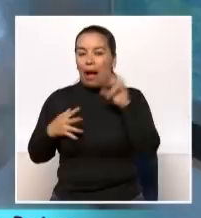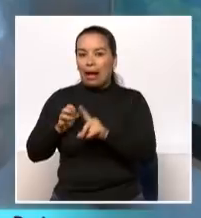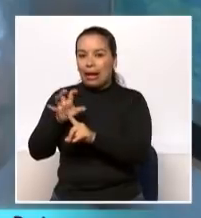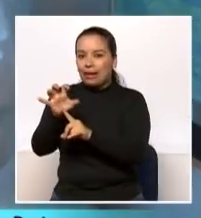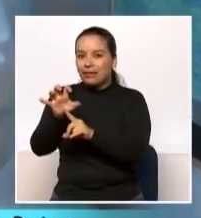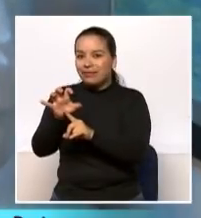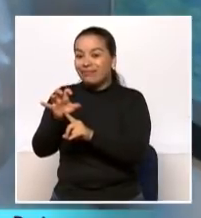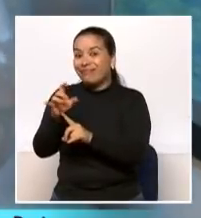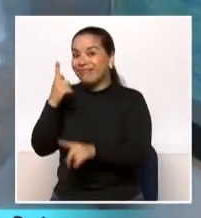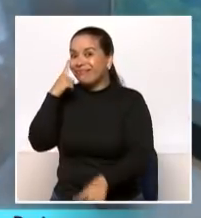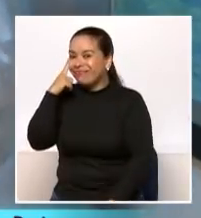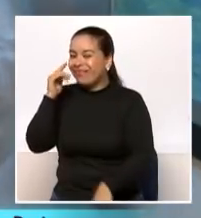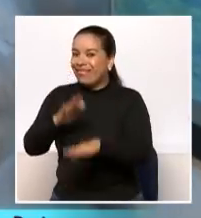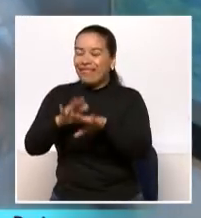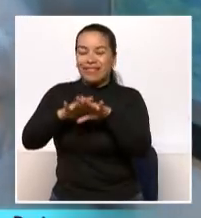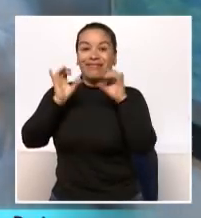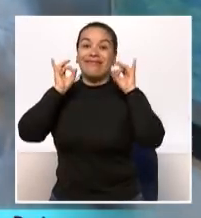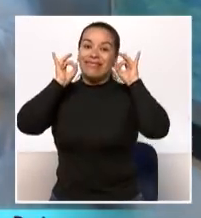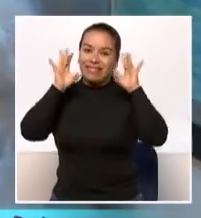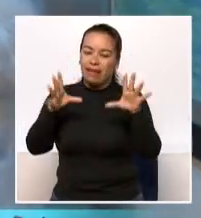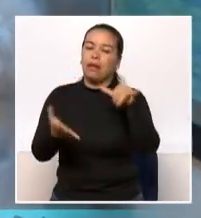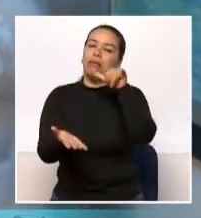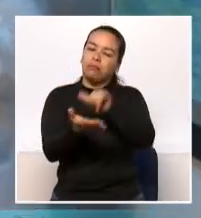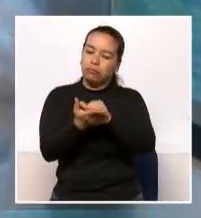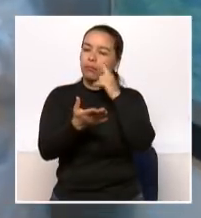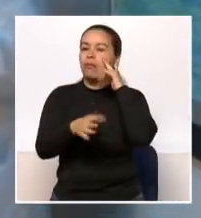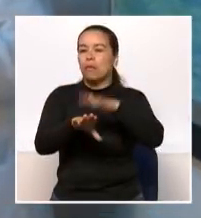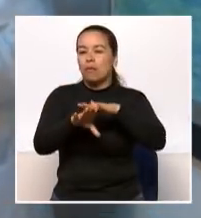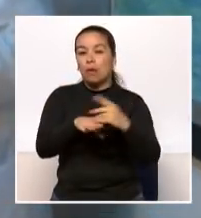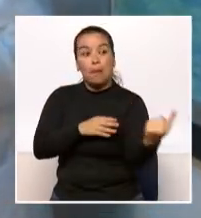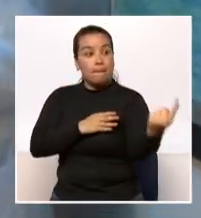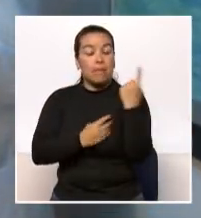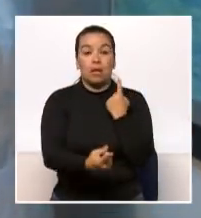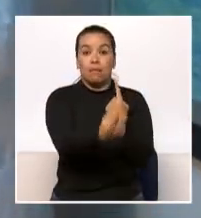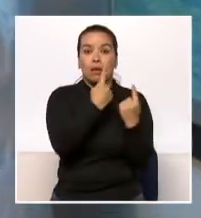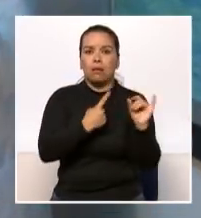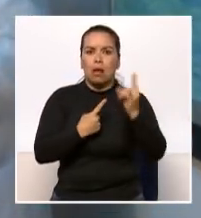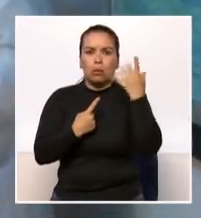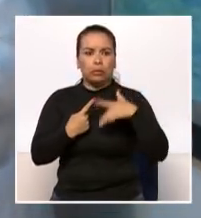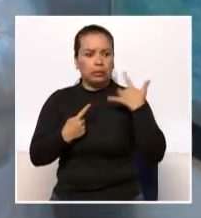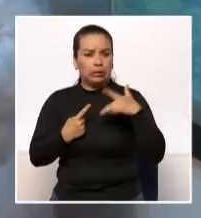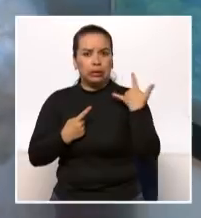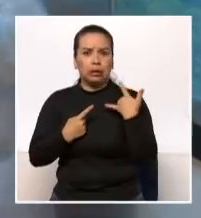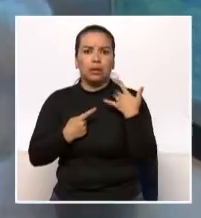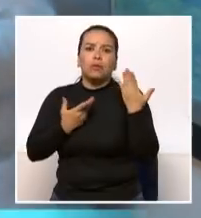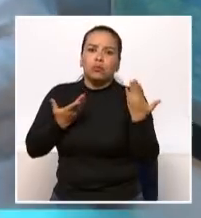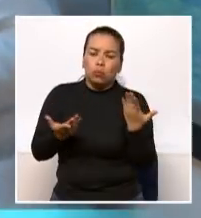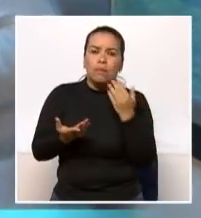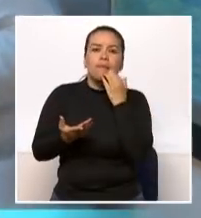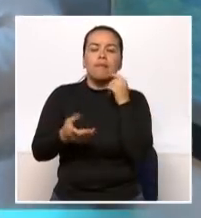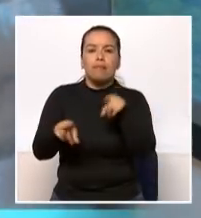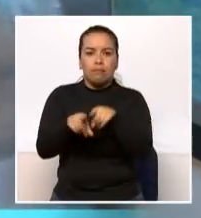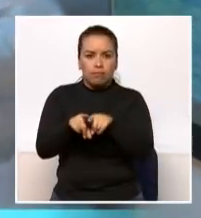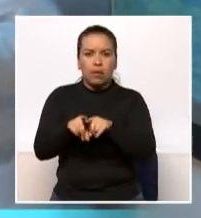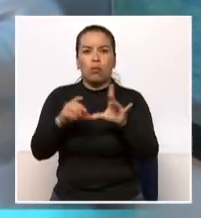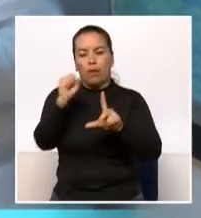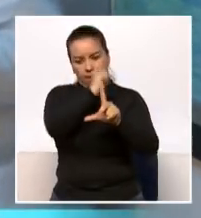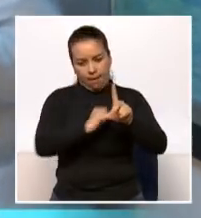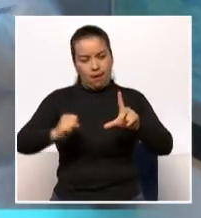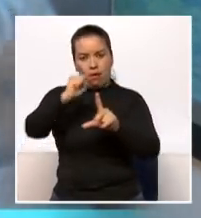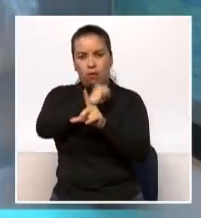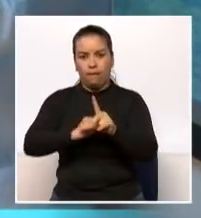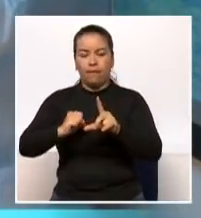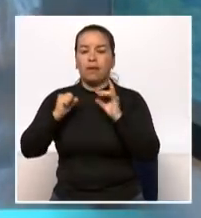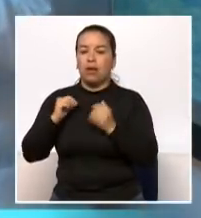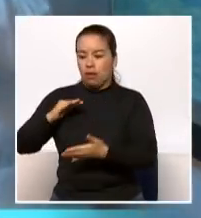hay, claro, ahí aumentando. Entonces, por eso cuando nos consultan por alguna sintomatología, también se le hace ecografía de seno en el